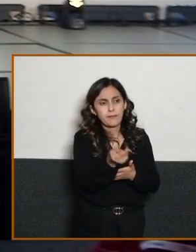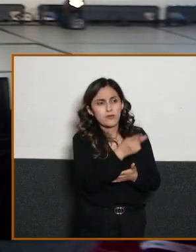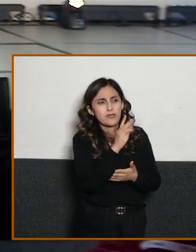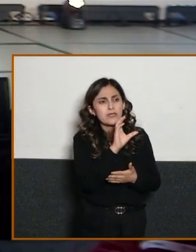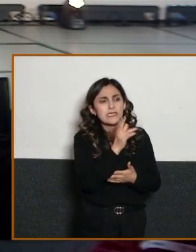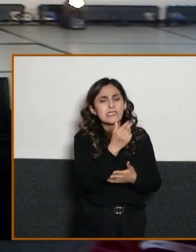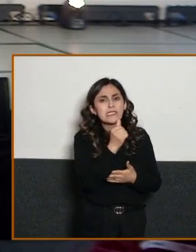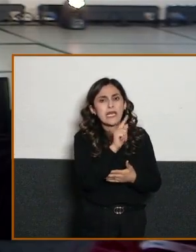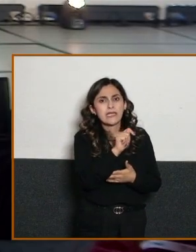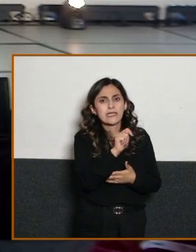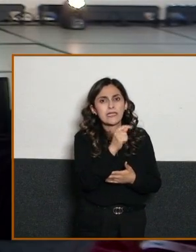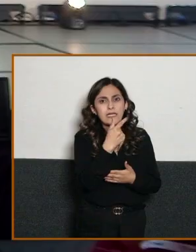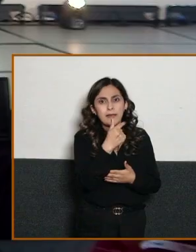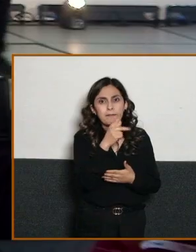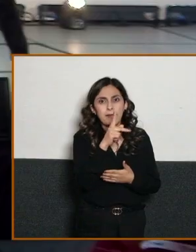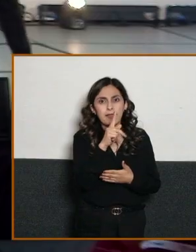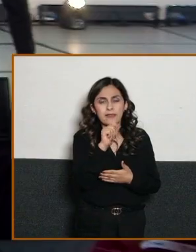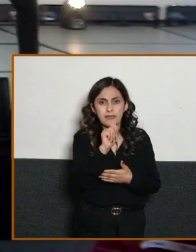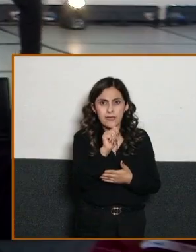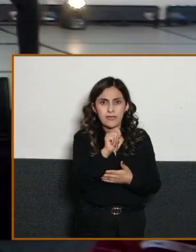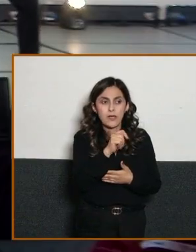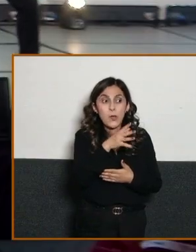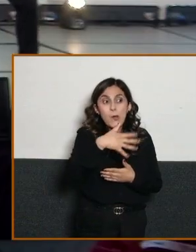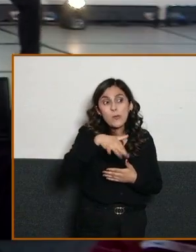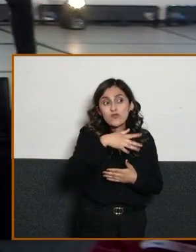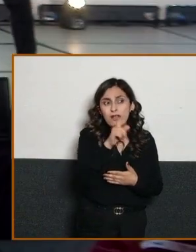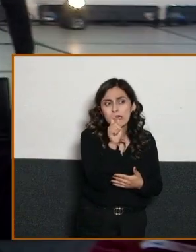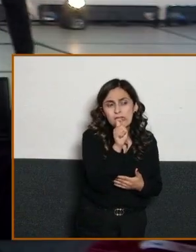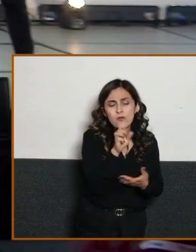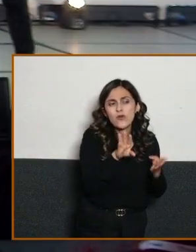pregunto, ¿cómo buscar pareja, no?